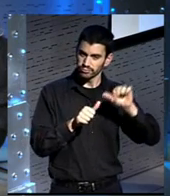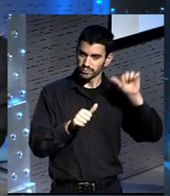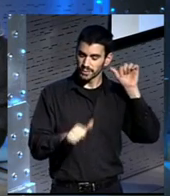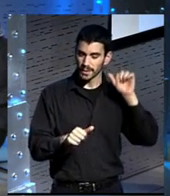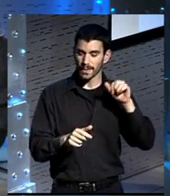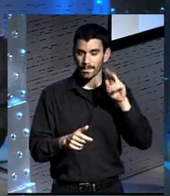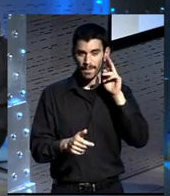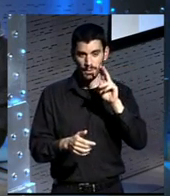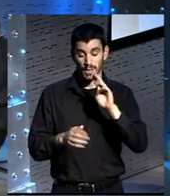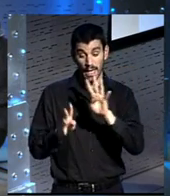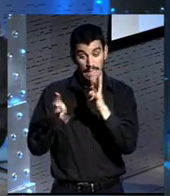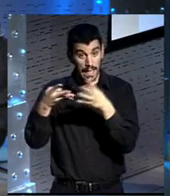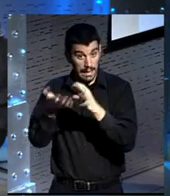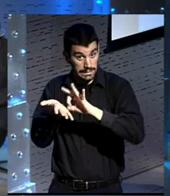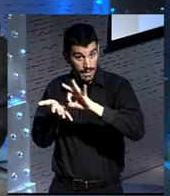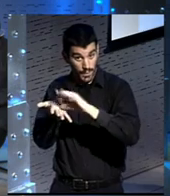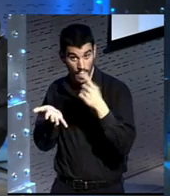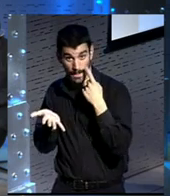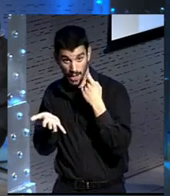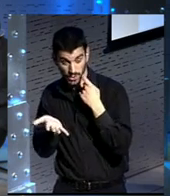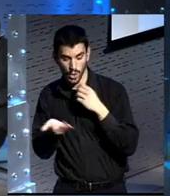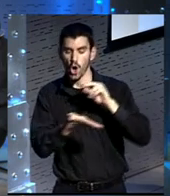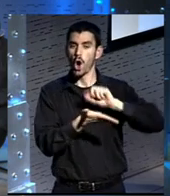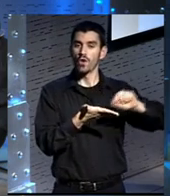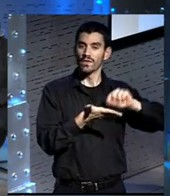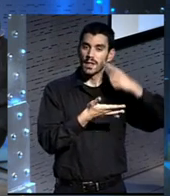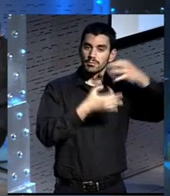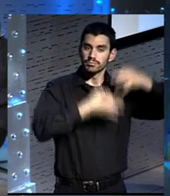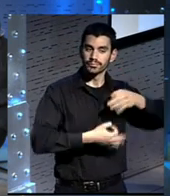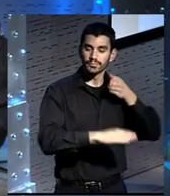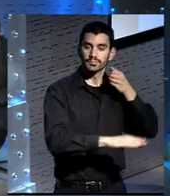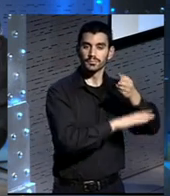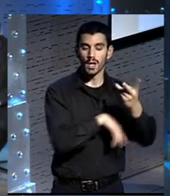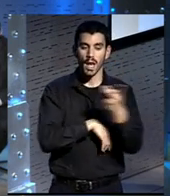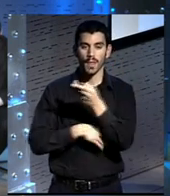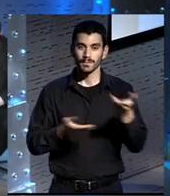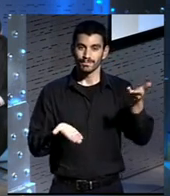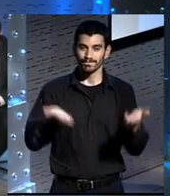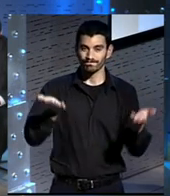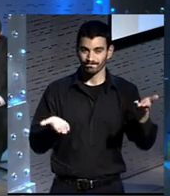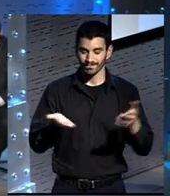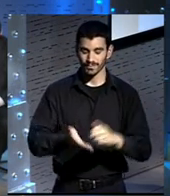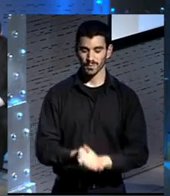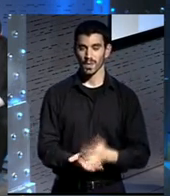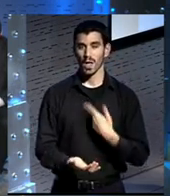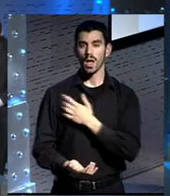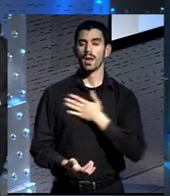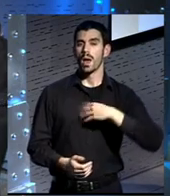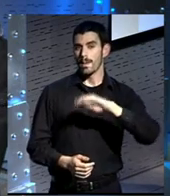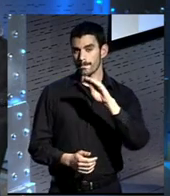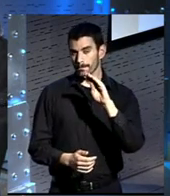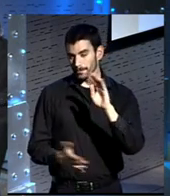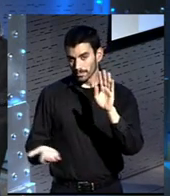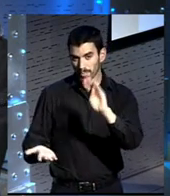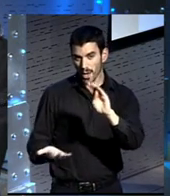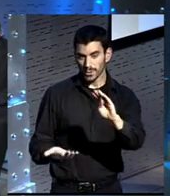de Internet versus las sucursales, las oficinas a pie de calle. ¿Qué efecto está teniendo ya hace tiempo, porque los